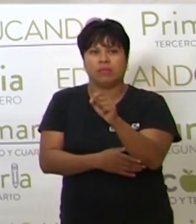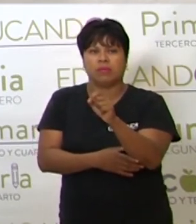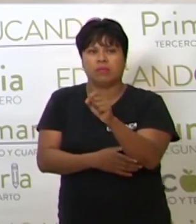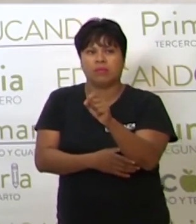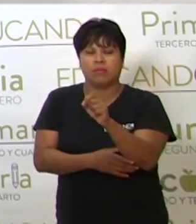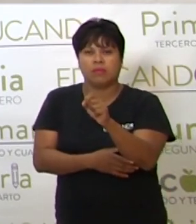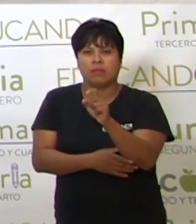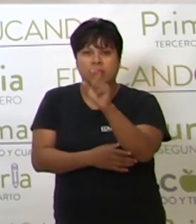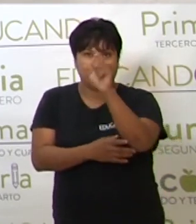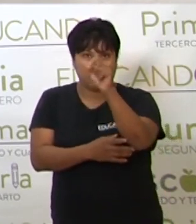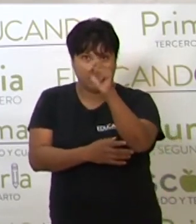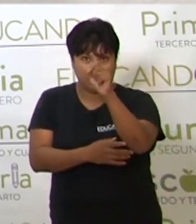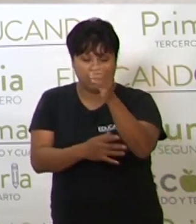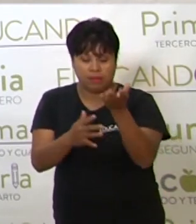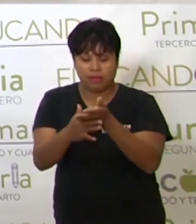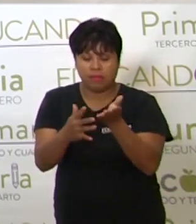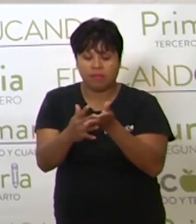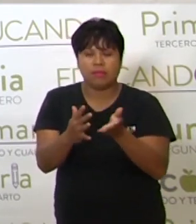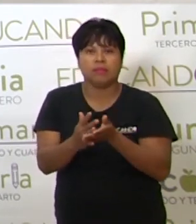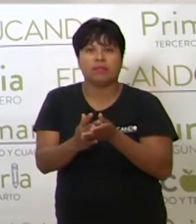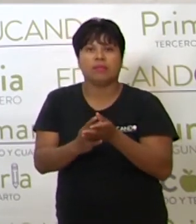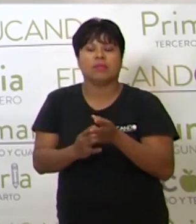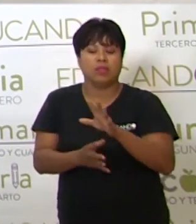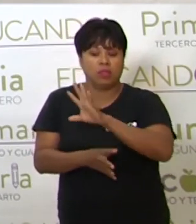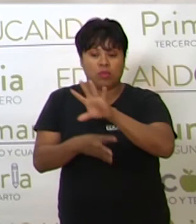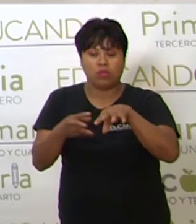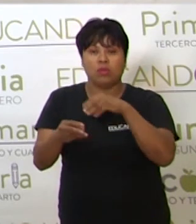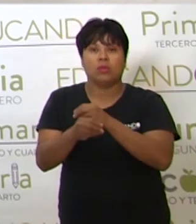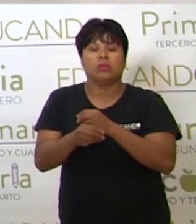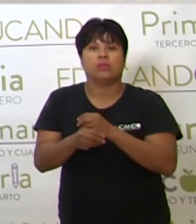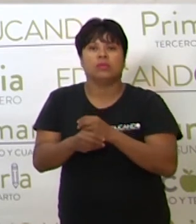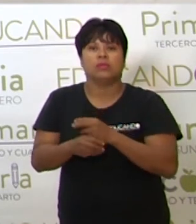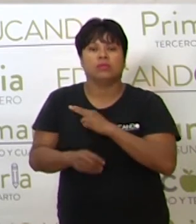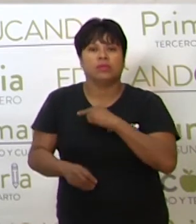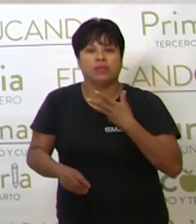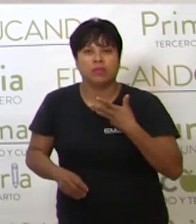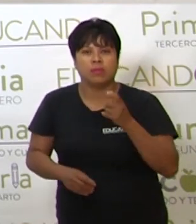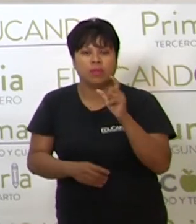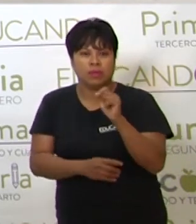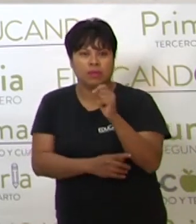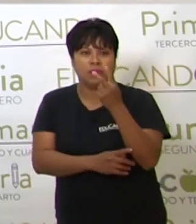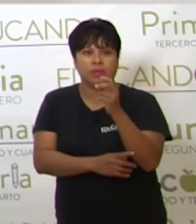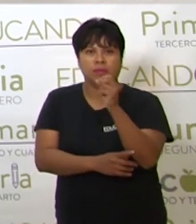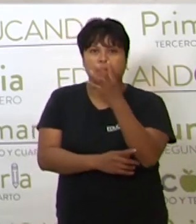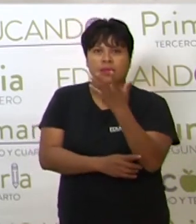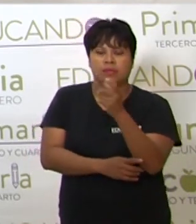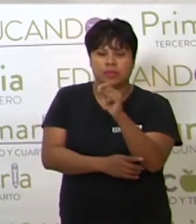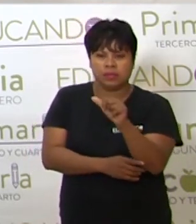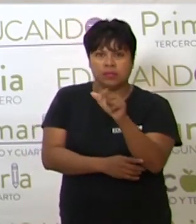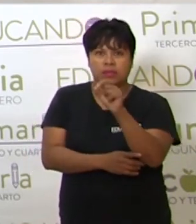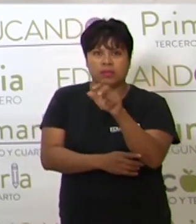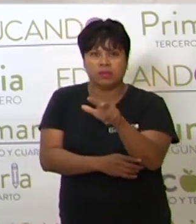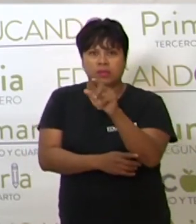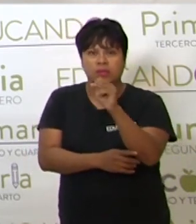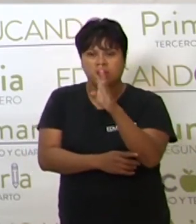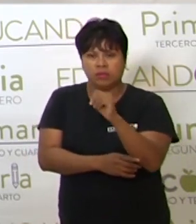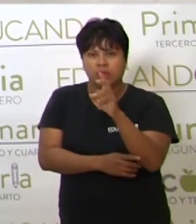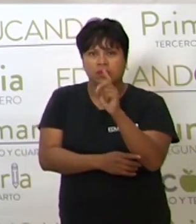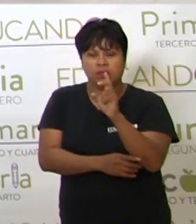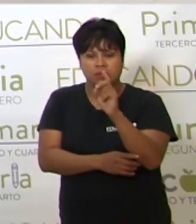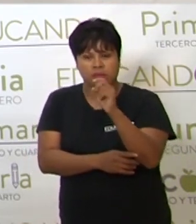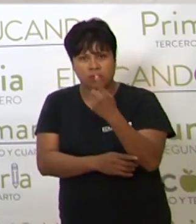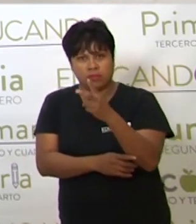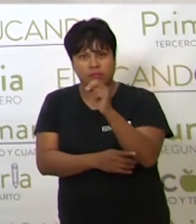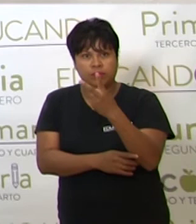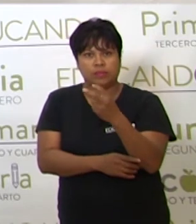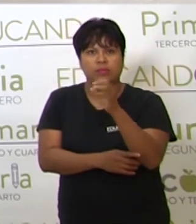20/20 partes de un total de 20 21 23 24 25 26 27 28 29 30 31